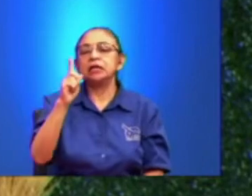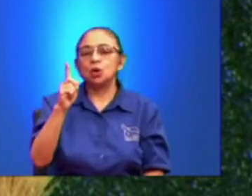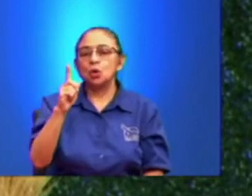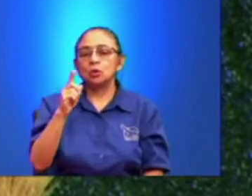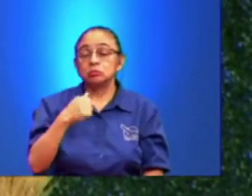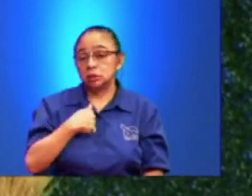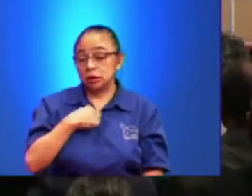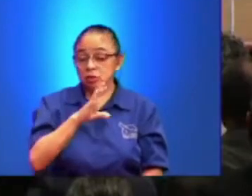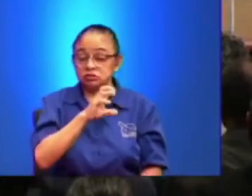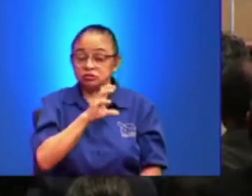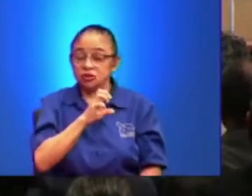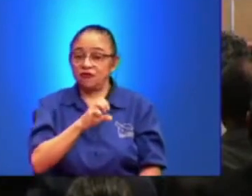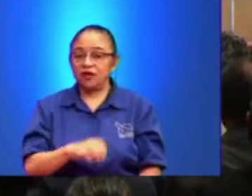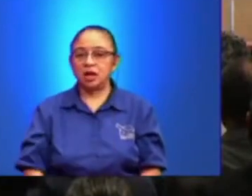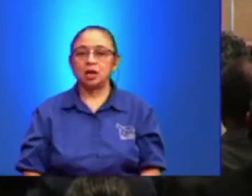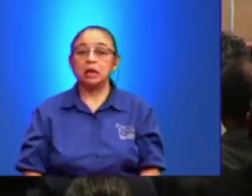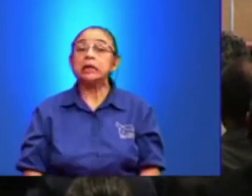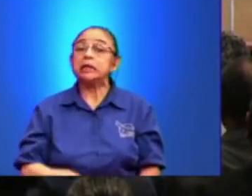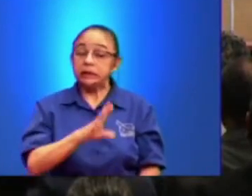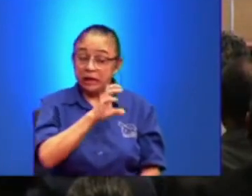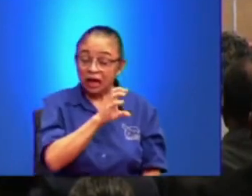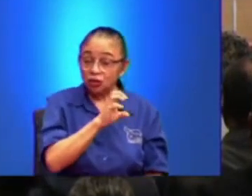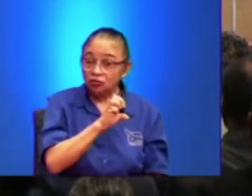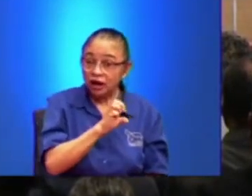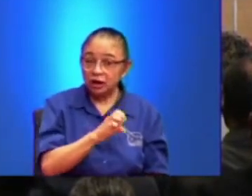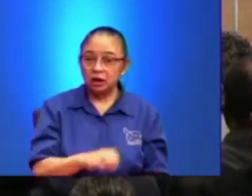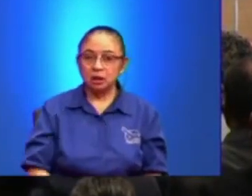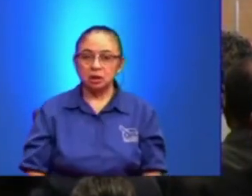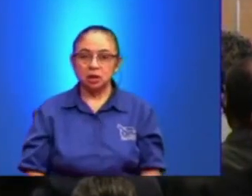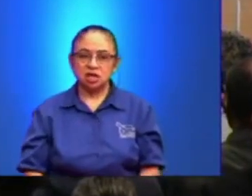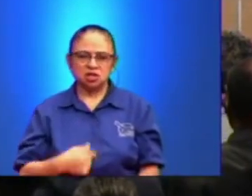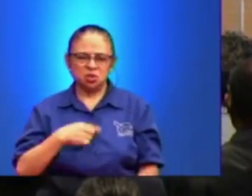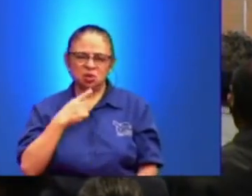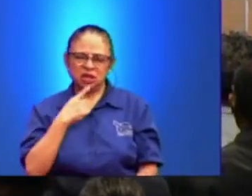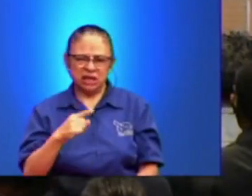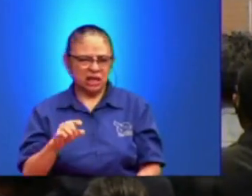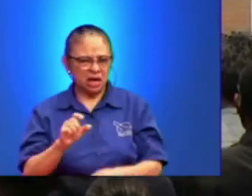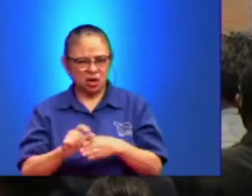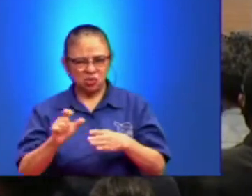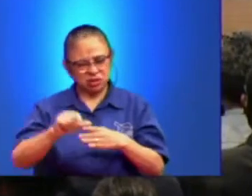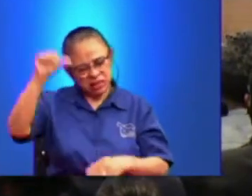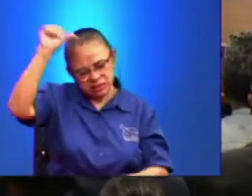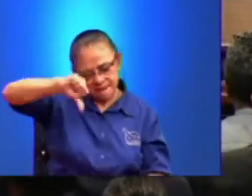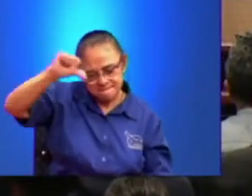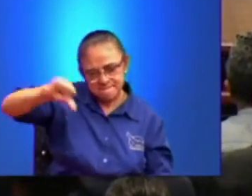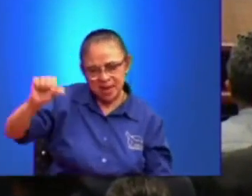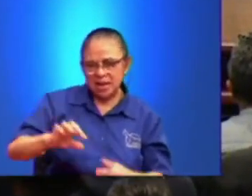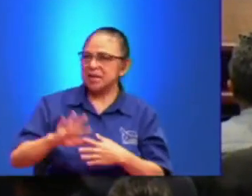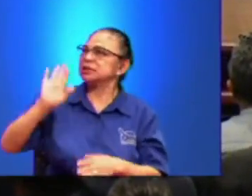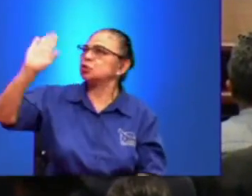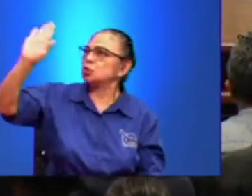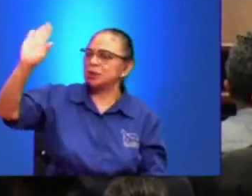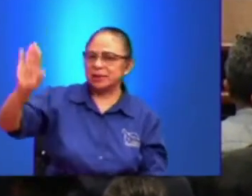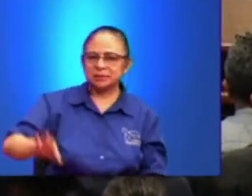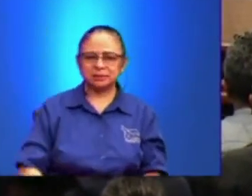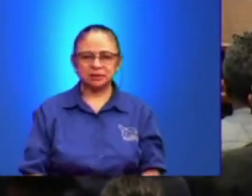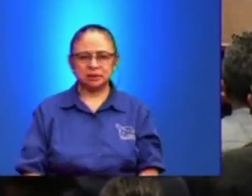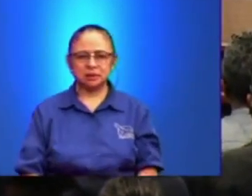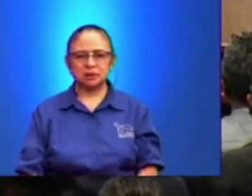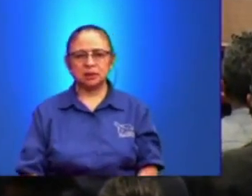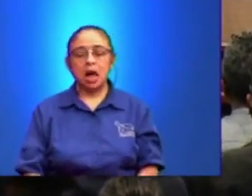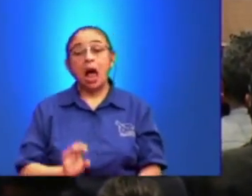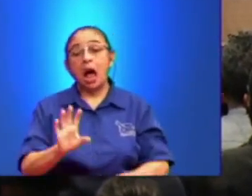robe y al robar blasfeme o sea que alguien puede blasfemar sin